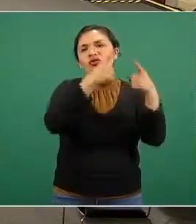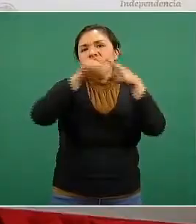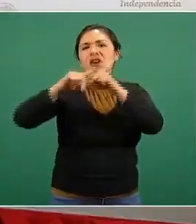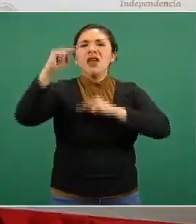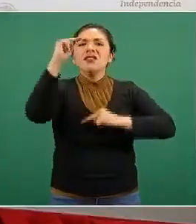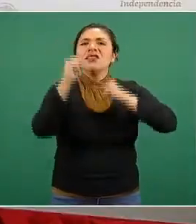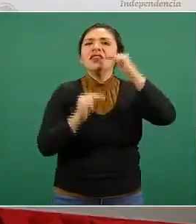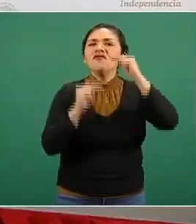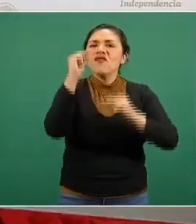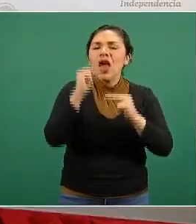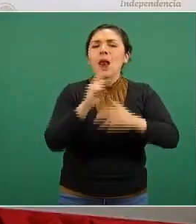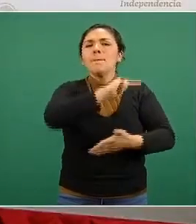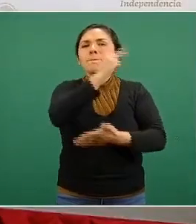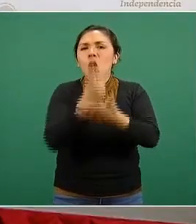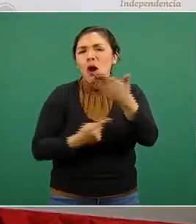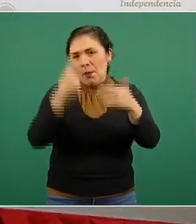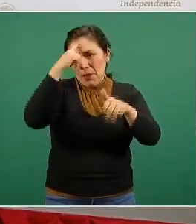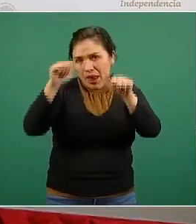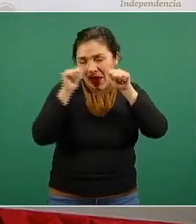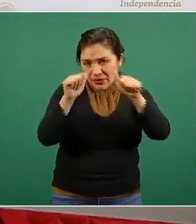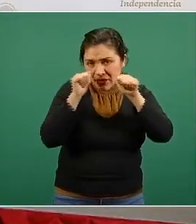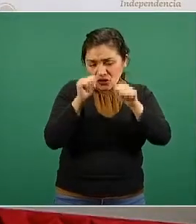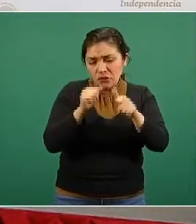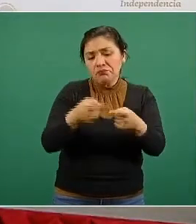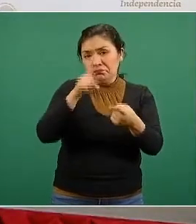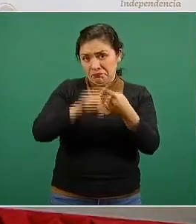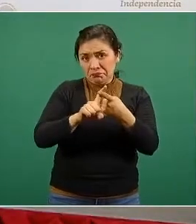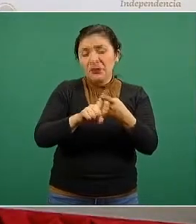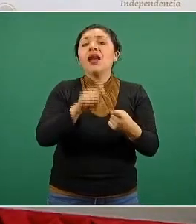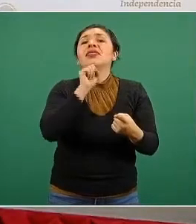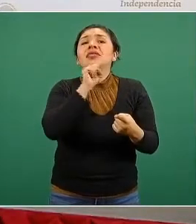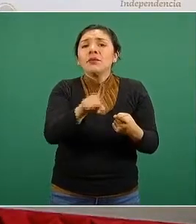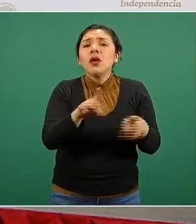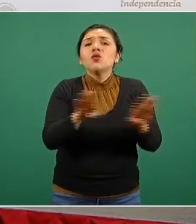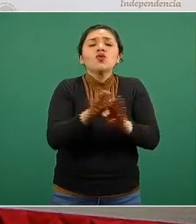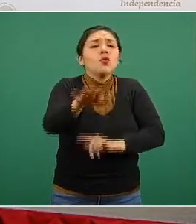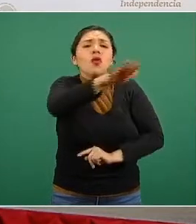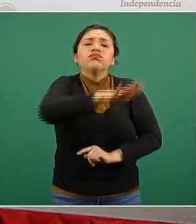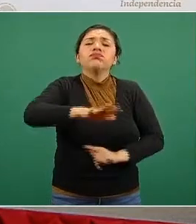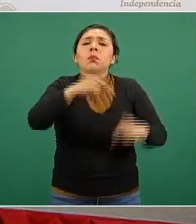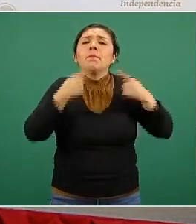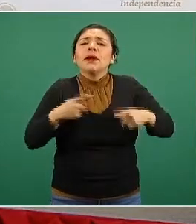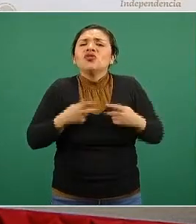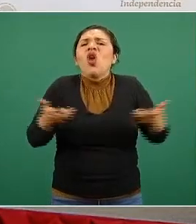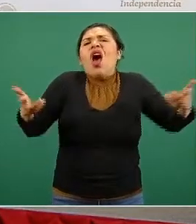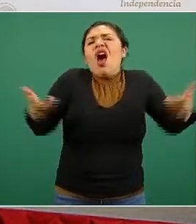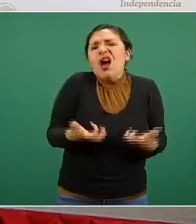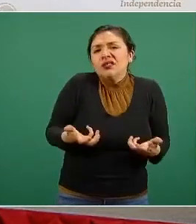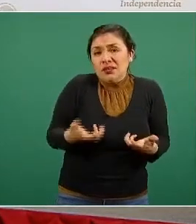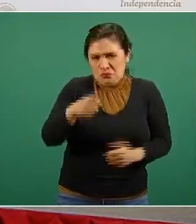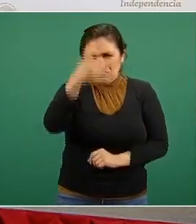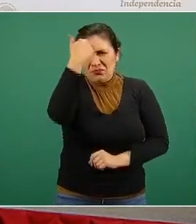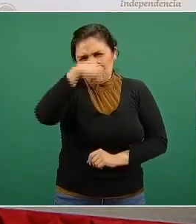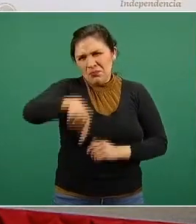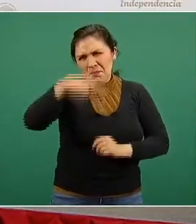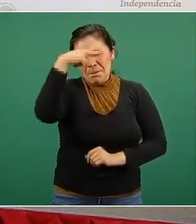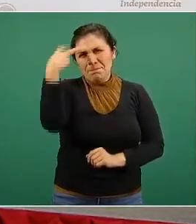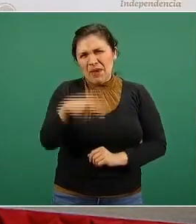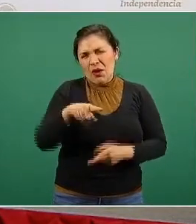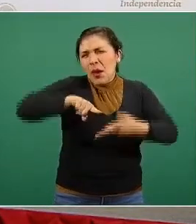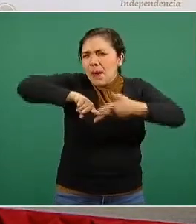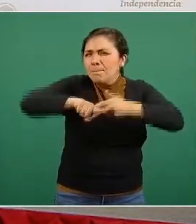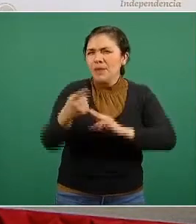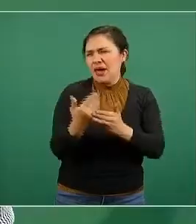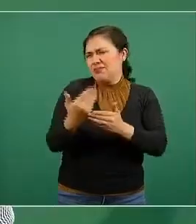niveles y para los diferentes programas, pero también en la respuesta que la ciudadanía puede dar. Como ustedes saben, en México desde un principio de